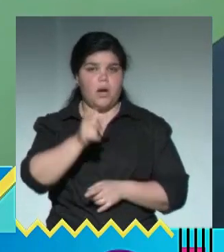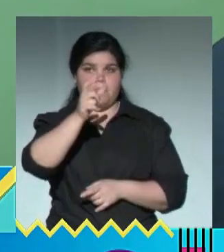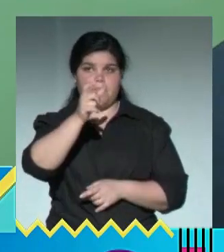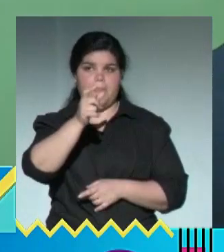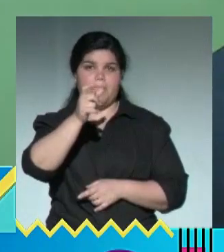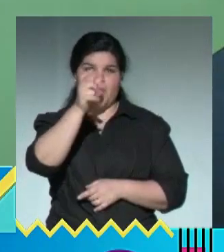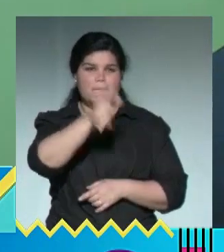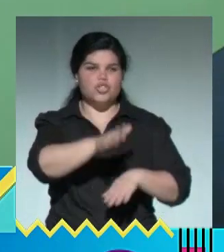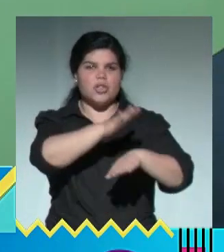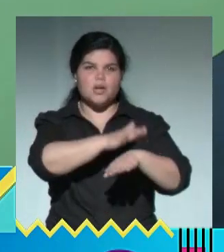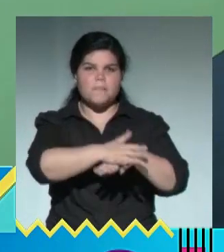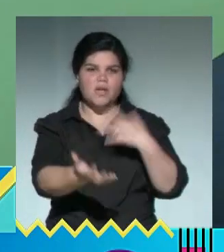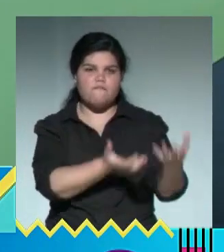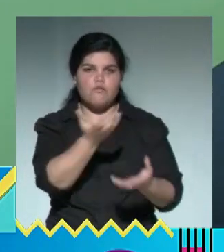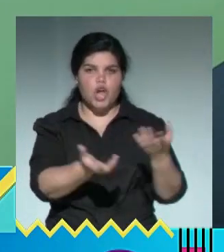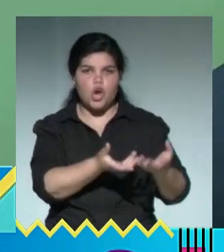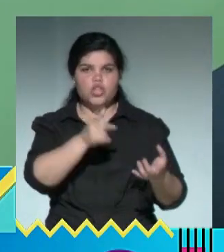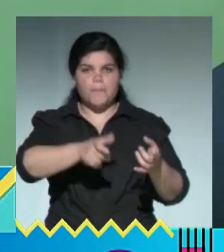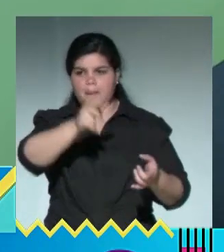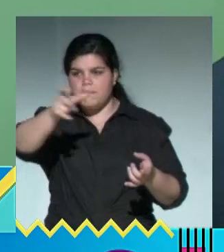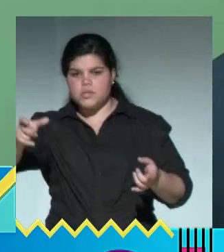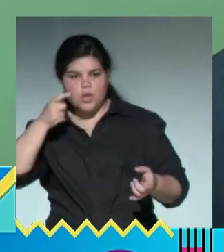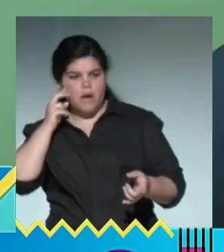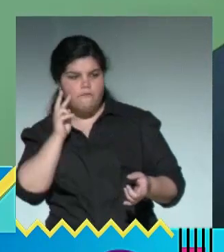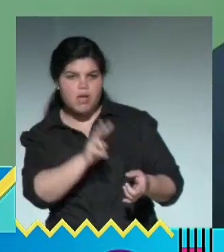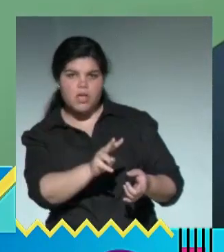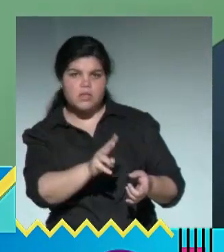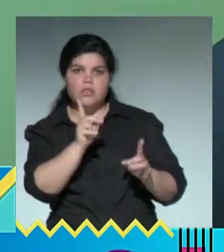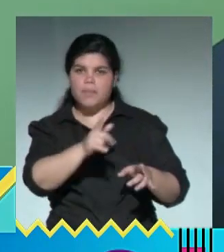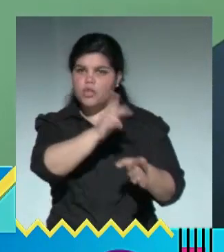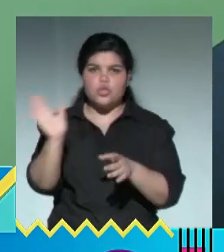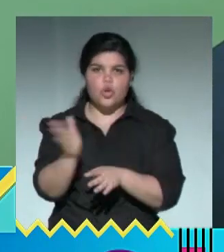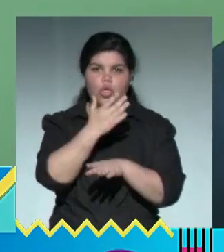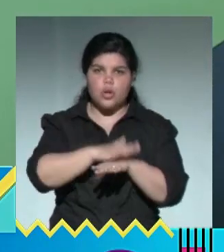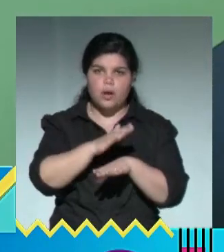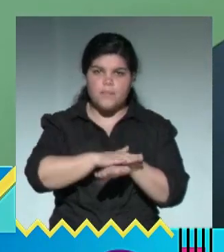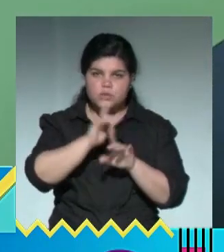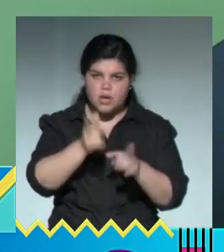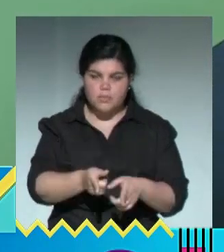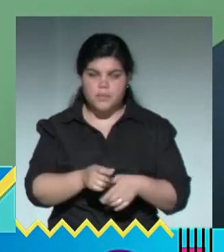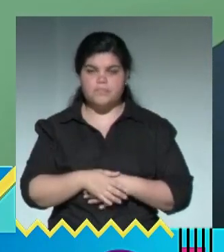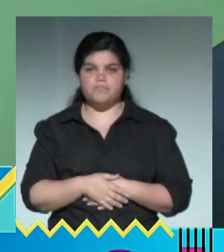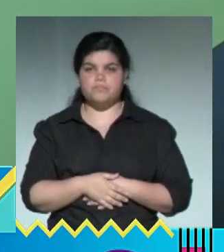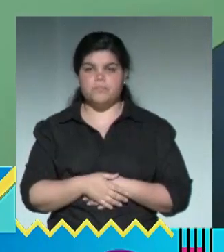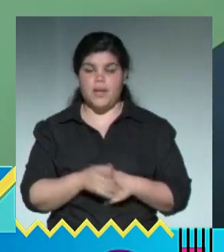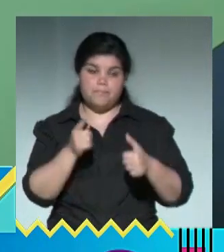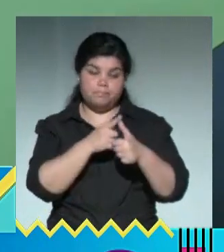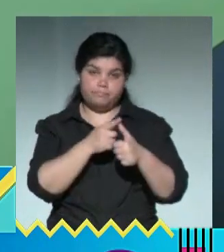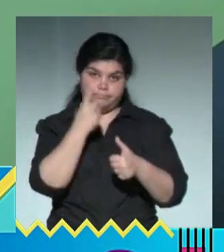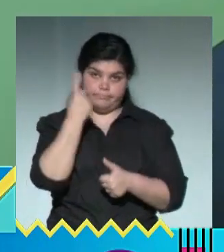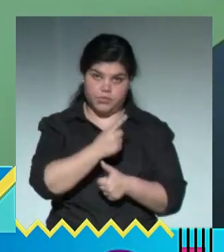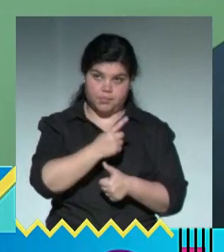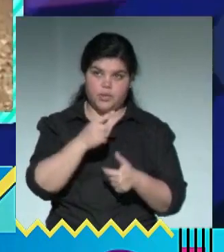el que hace el fuego, sino los que están alrededor y ven lo que está sucediendo. Ese es el primer dato. El segundo dato, no pareciera ser algo que